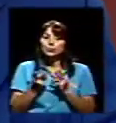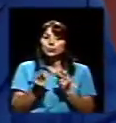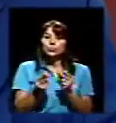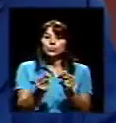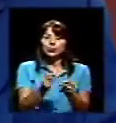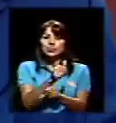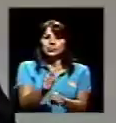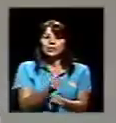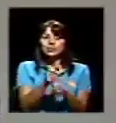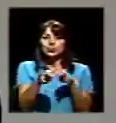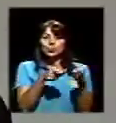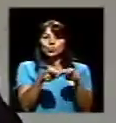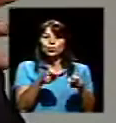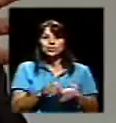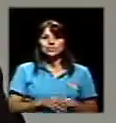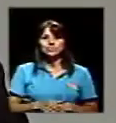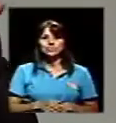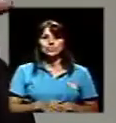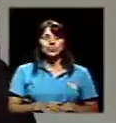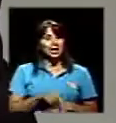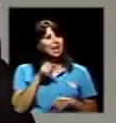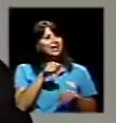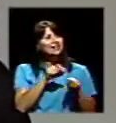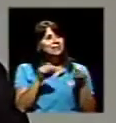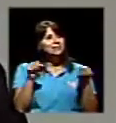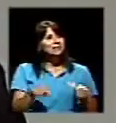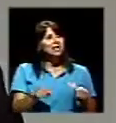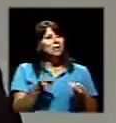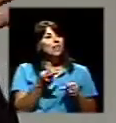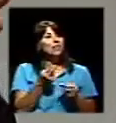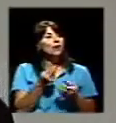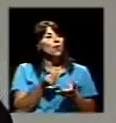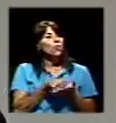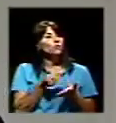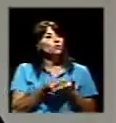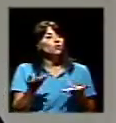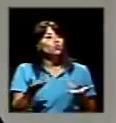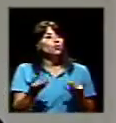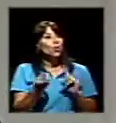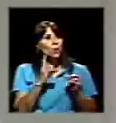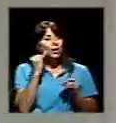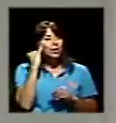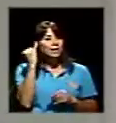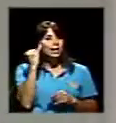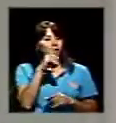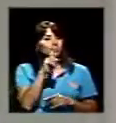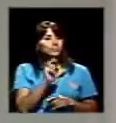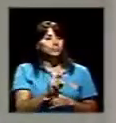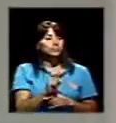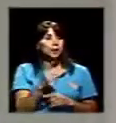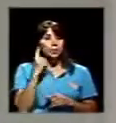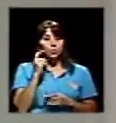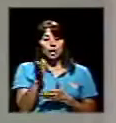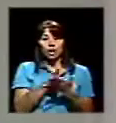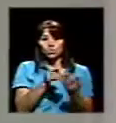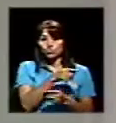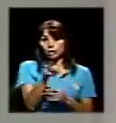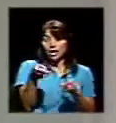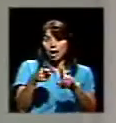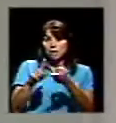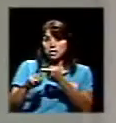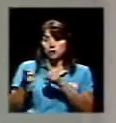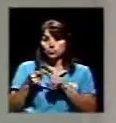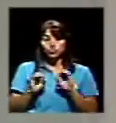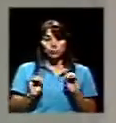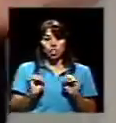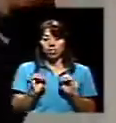controles adecuados. En este sistema de costos, ¿cuál es la idea? Porque algunos de nuestros amigos no son